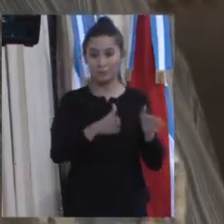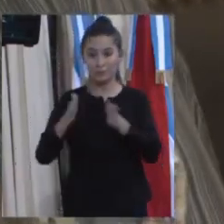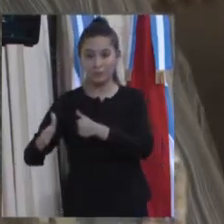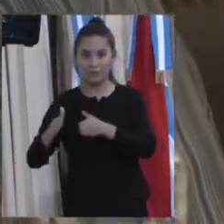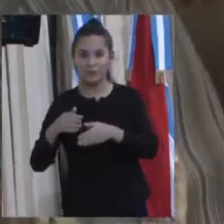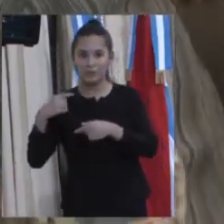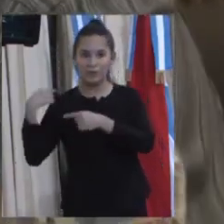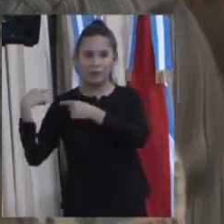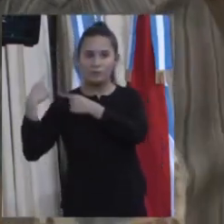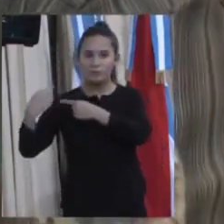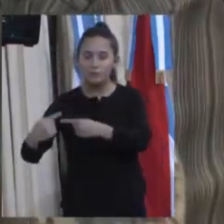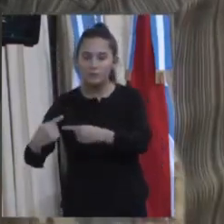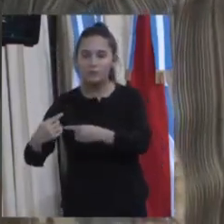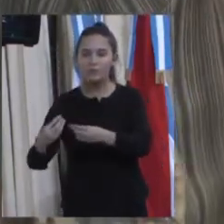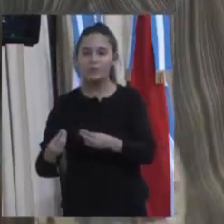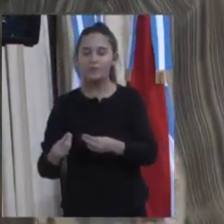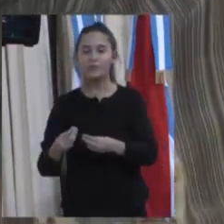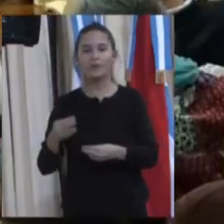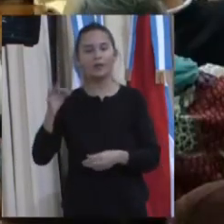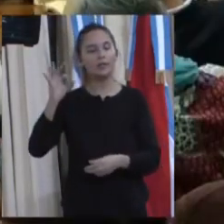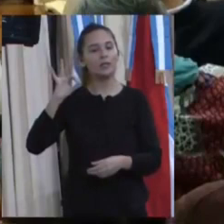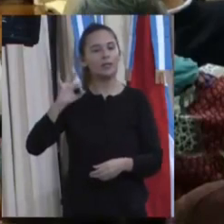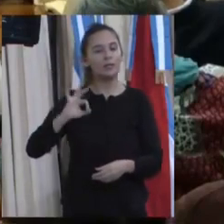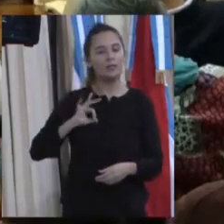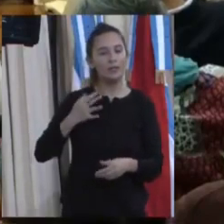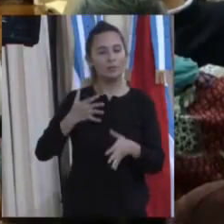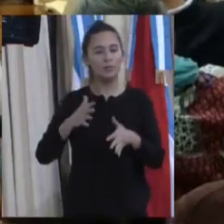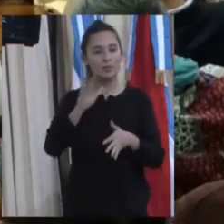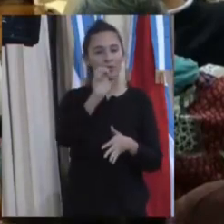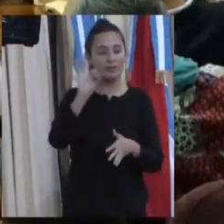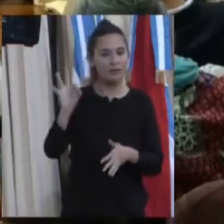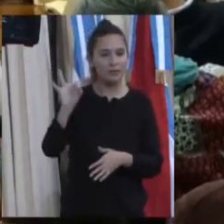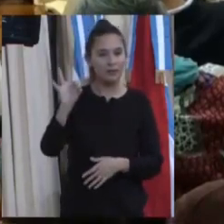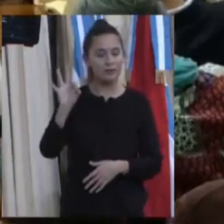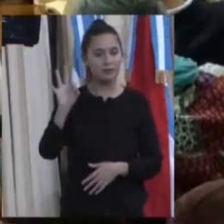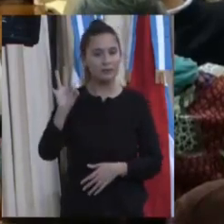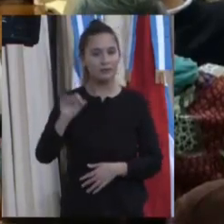del tiempo, vamos a ver que en los años 60,